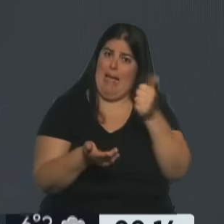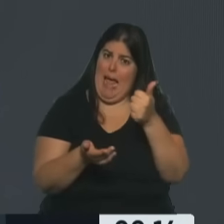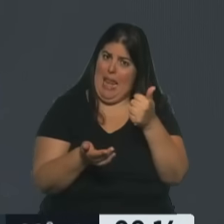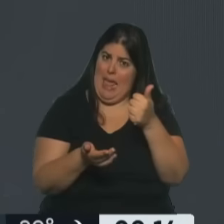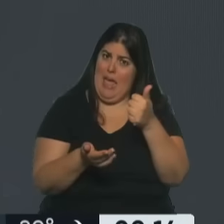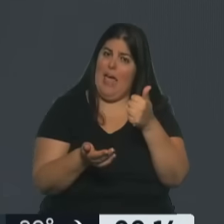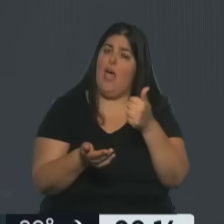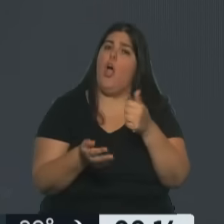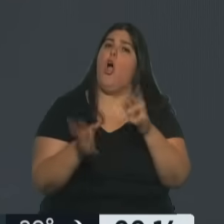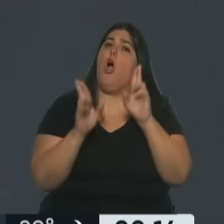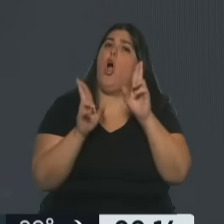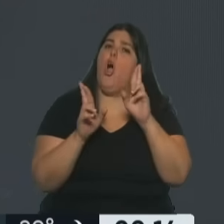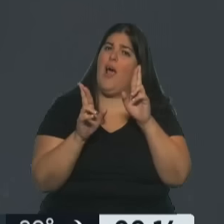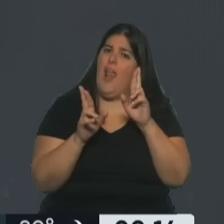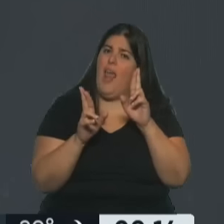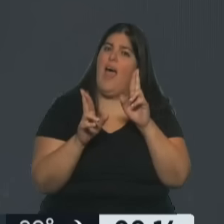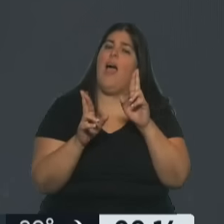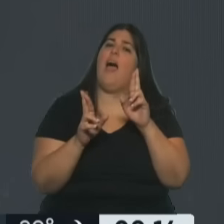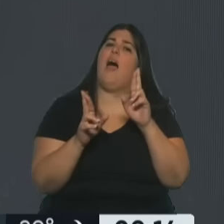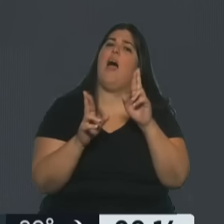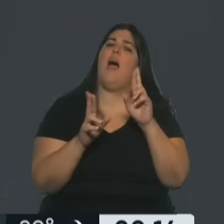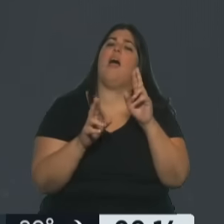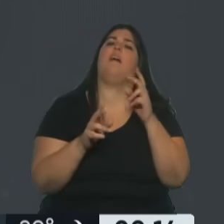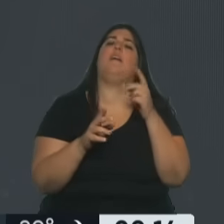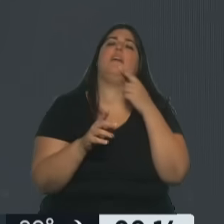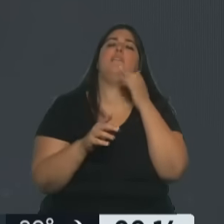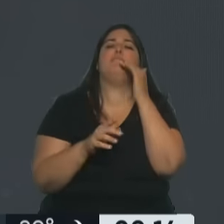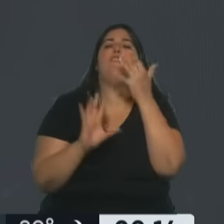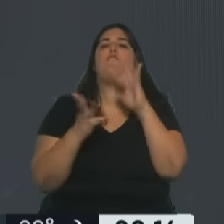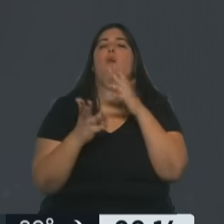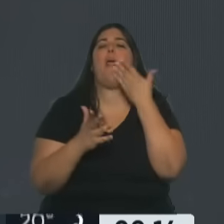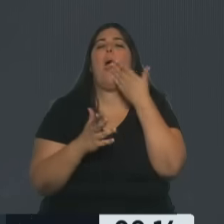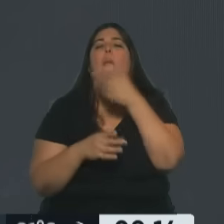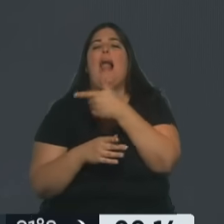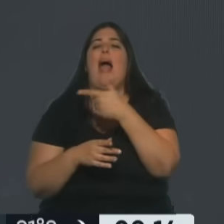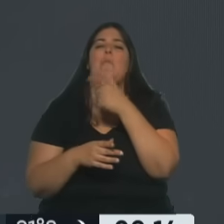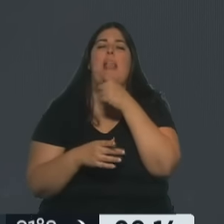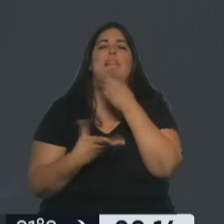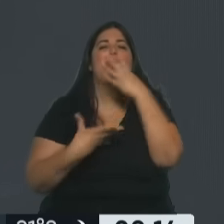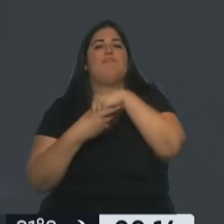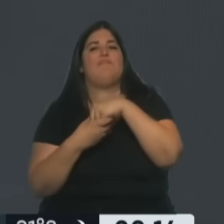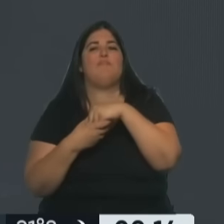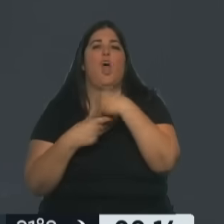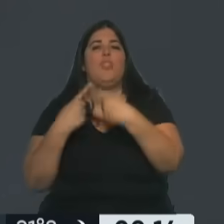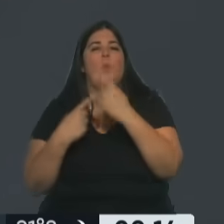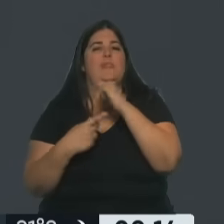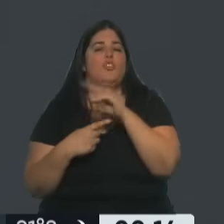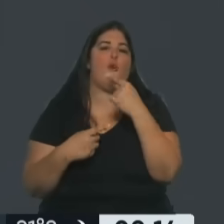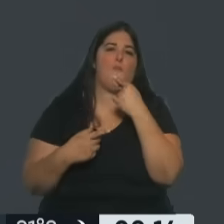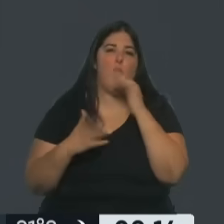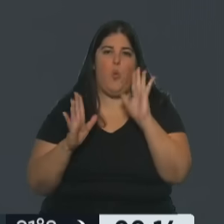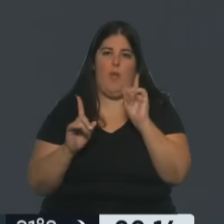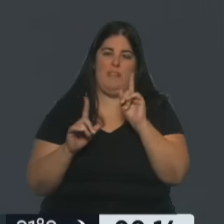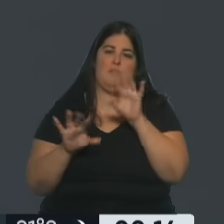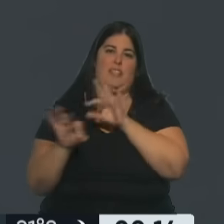ojalá la volvamos a ganar. Sigue en duda la situación de Lionel Scaloni. No está clara su continuidad al frente del seleccionado argentino.